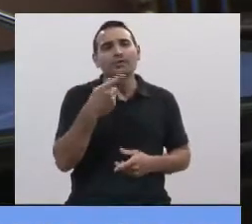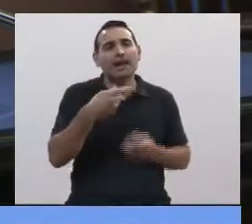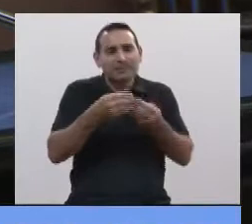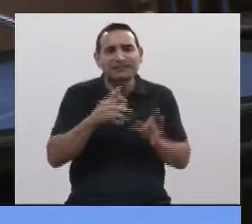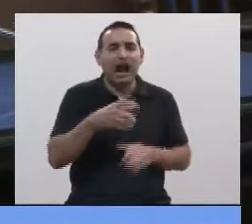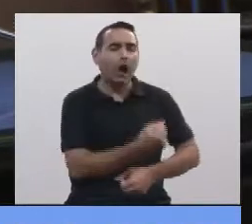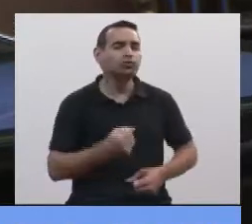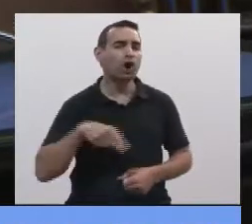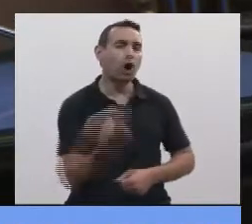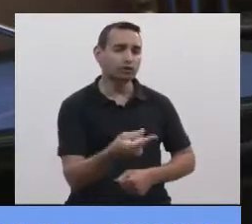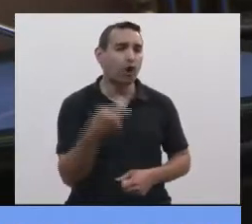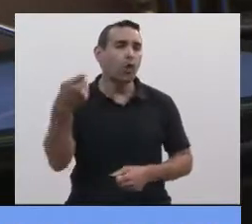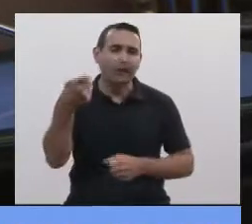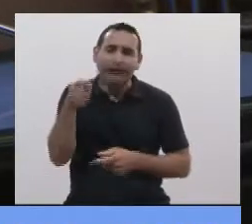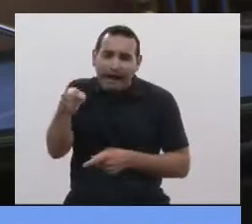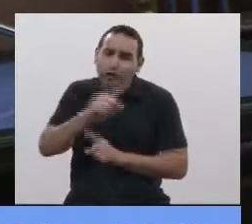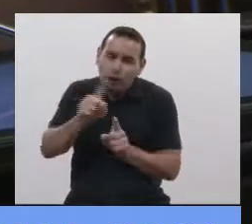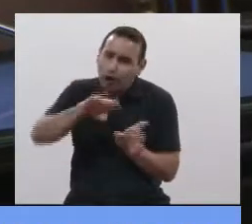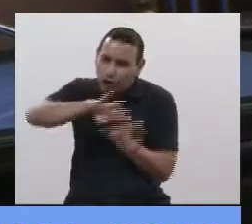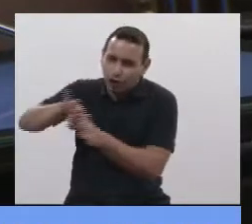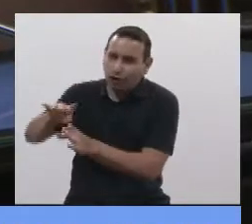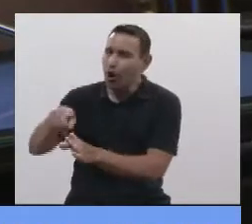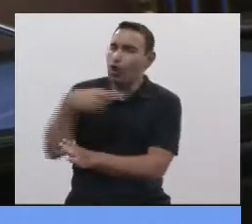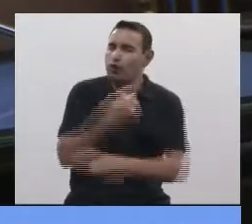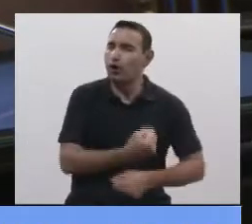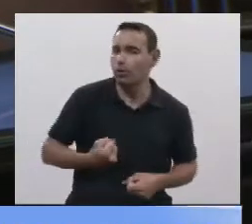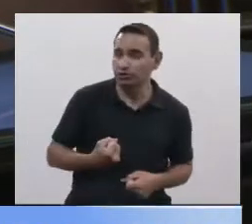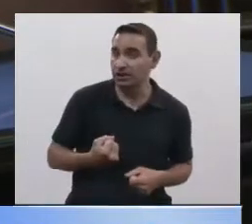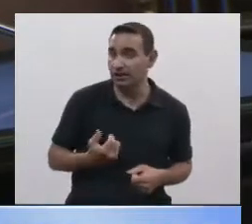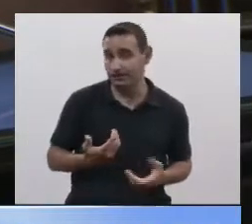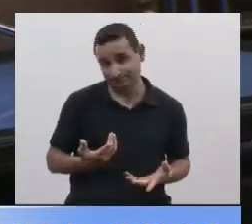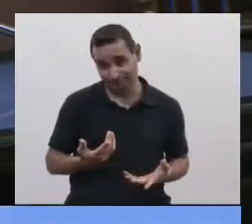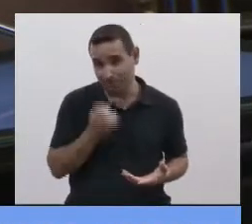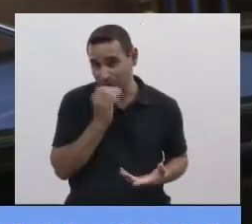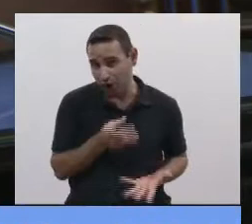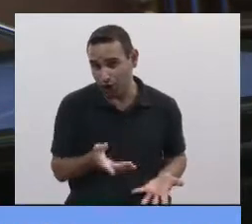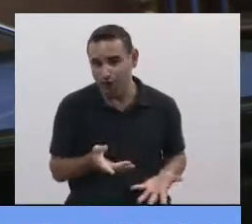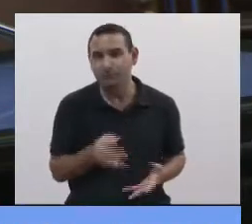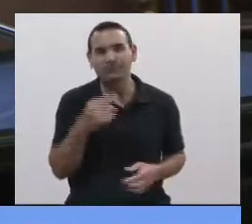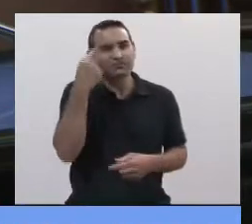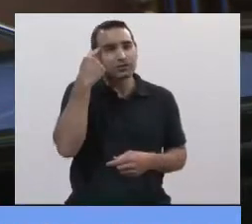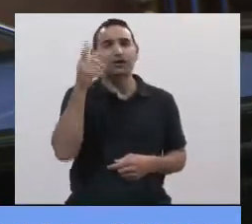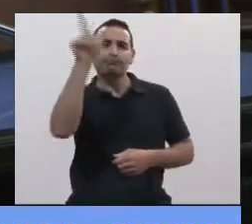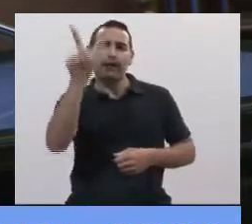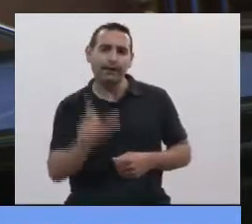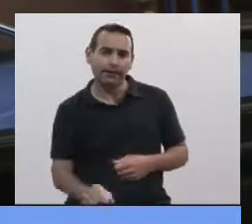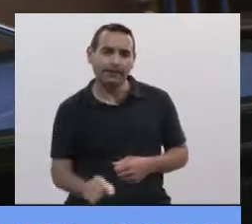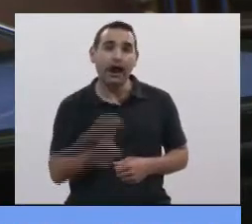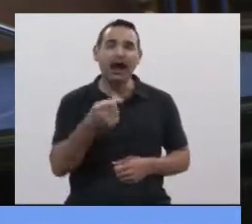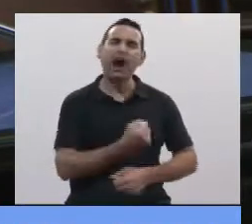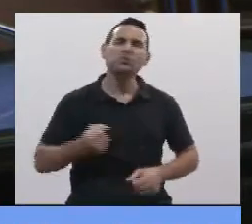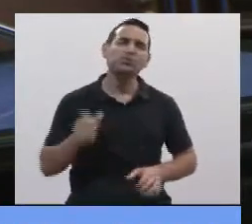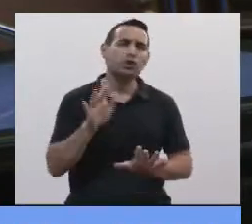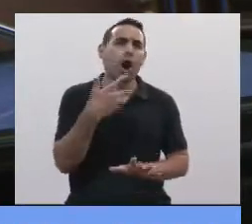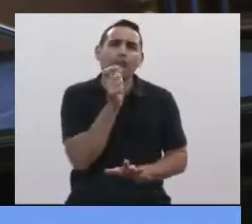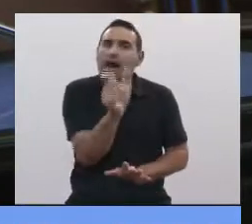ajustes, no el de los jubilados. Pero tampoco voy a negarme a decir que el país, no le llamemos ajuste porque es